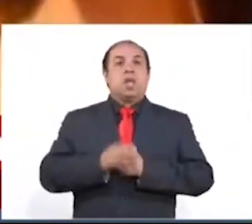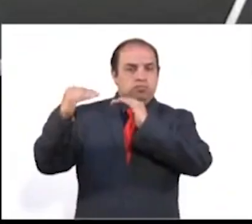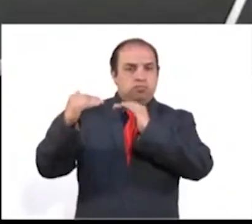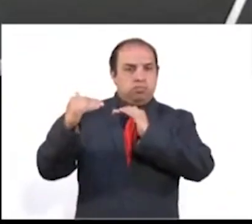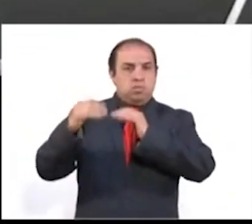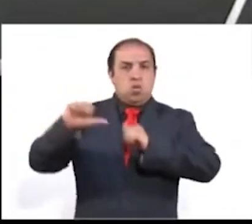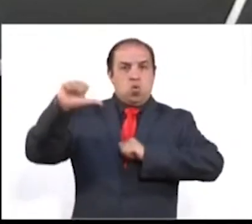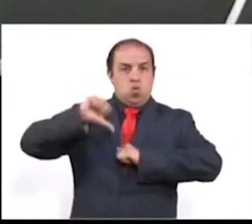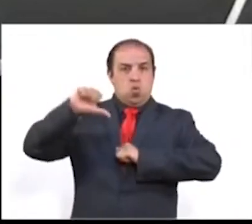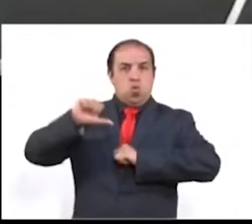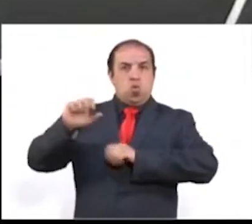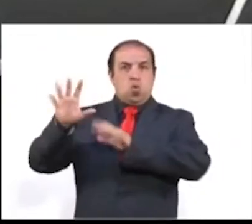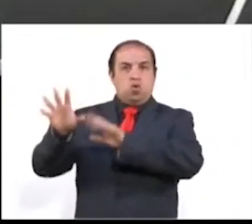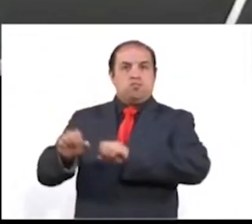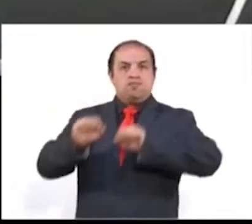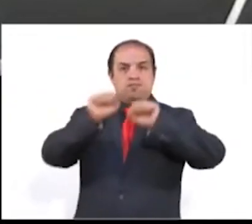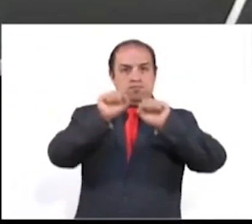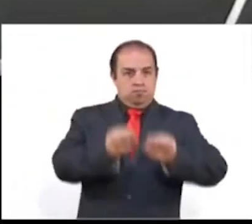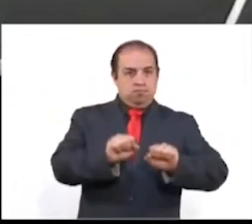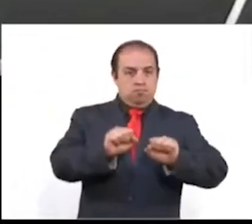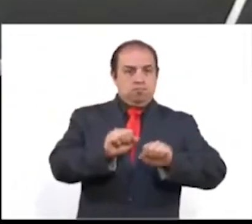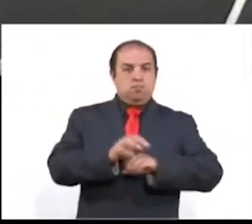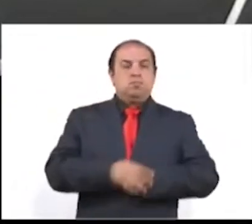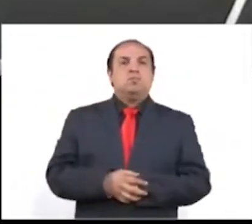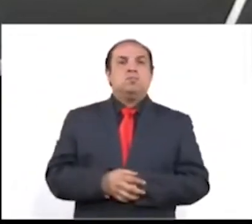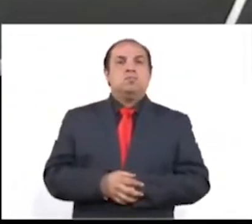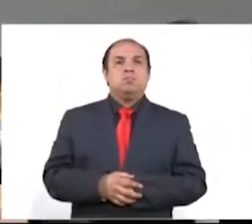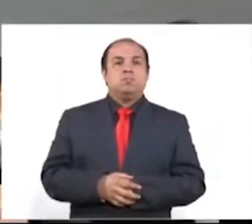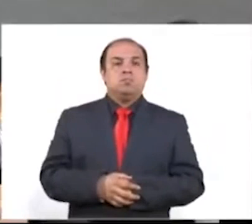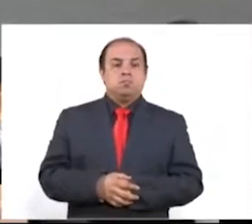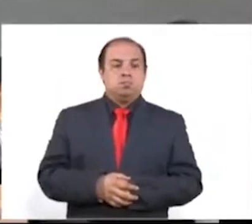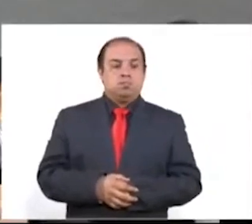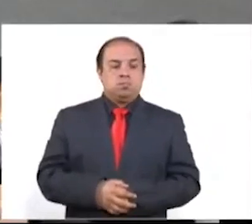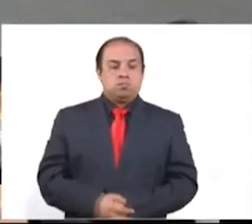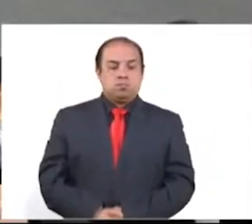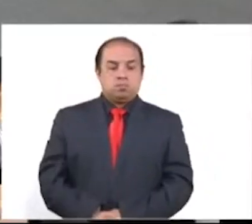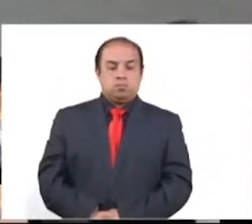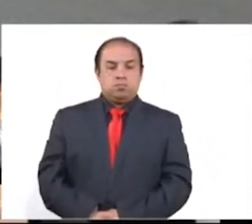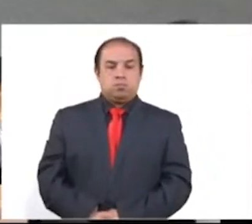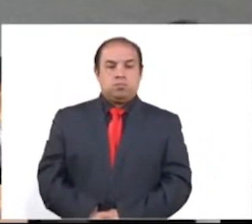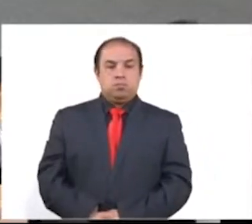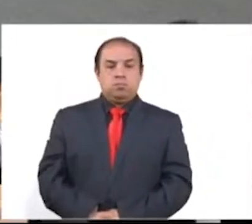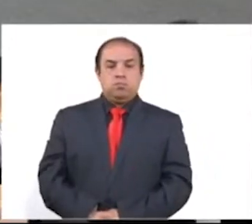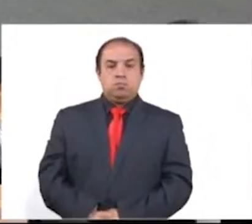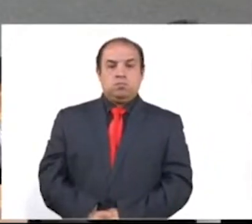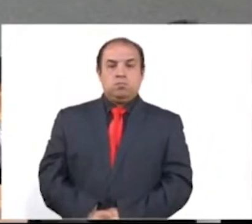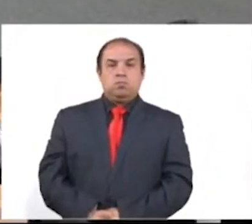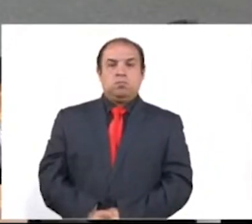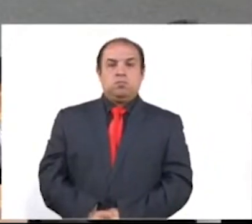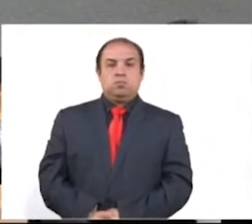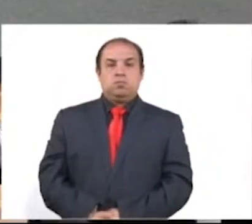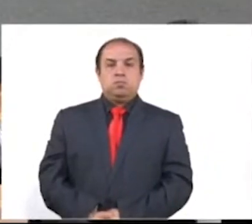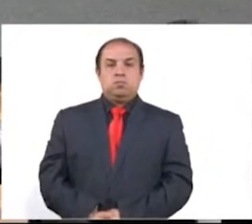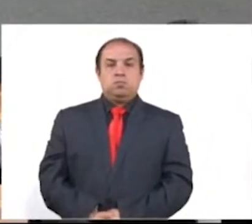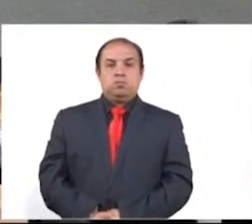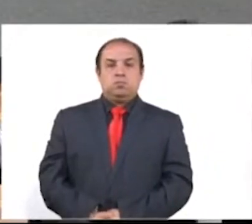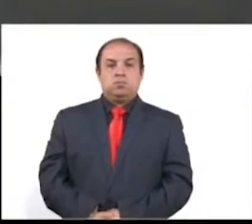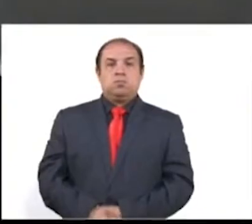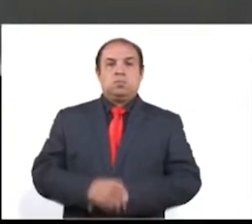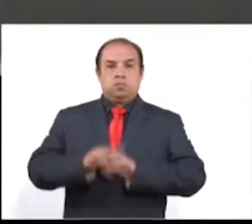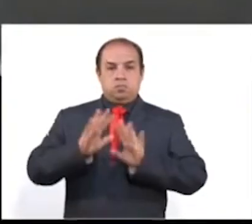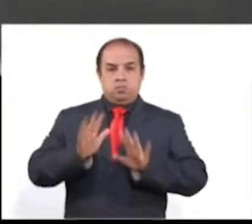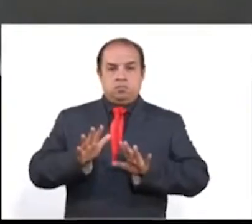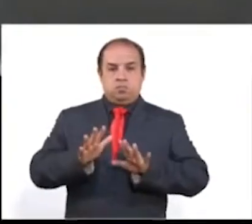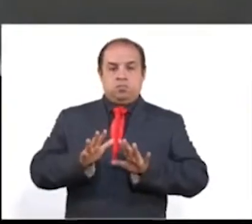joven. Dijo que se analiza el presunto vínculo. La mandataria exhibió fotografías autorizadas por la Fiscalía Capitalina del momento